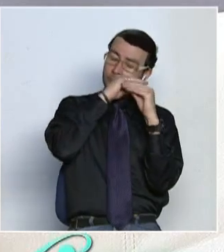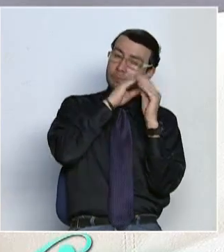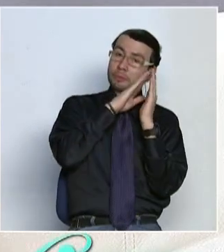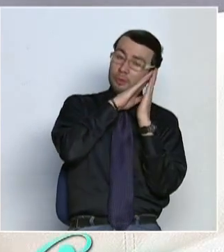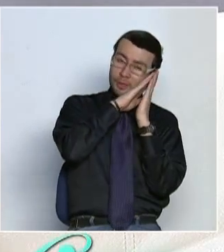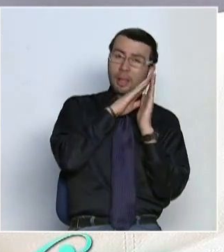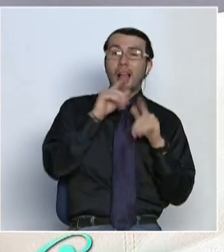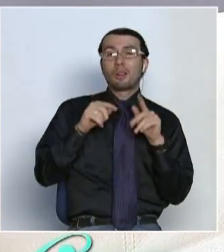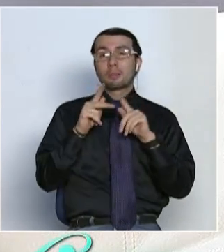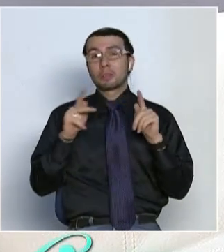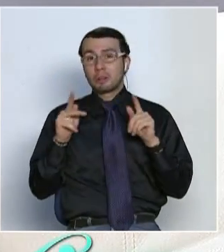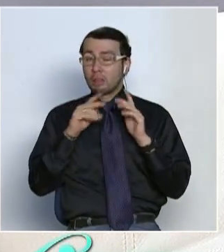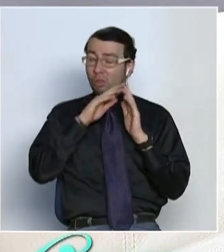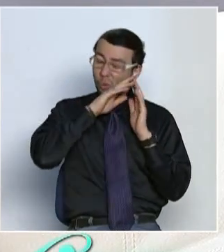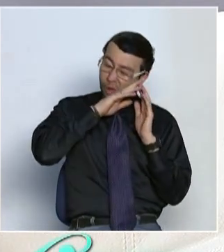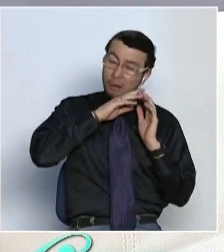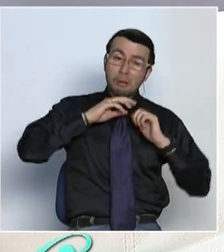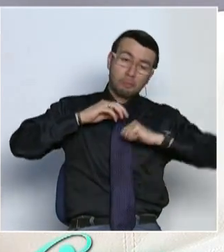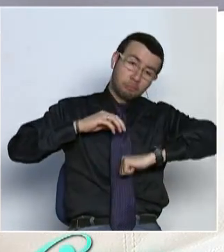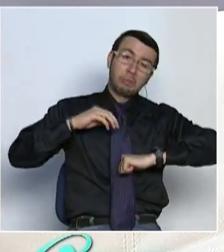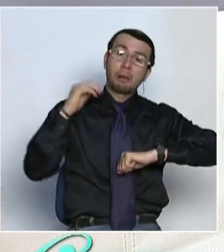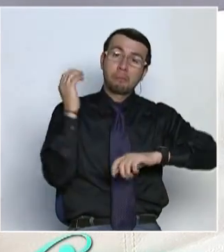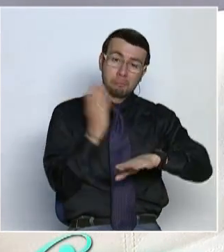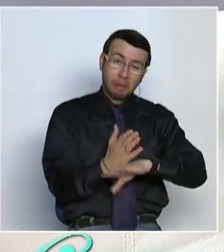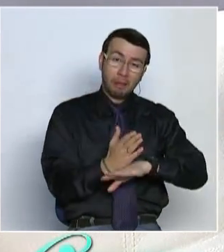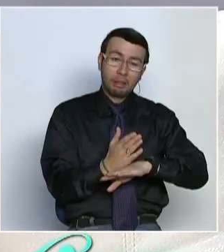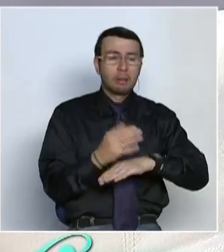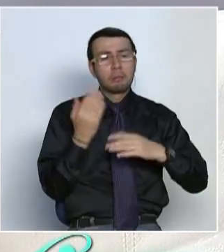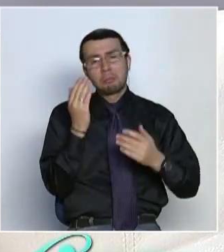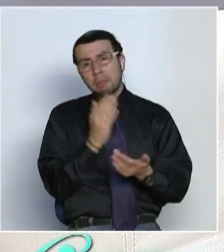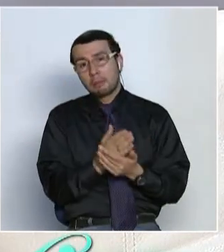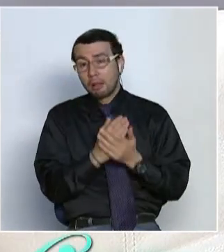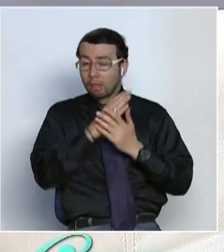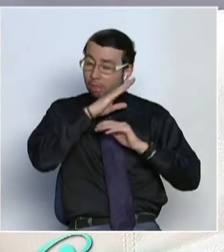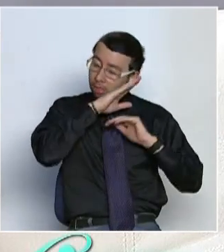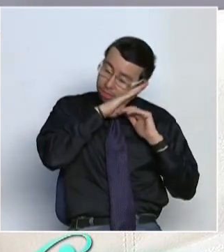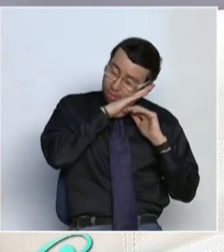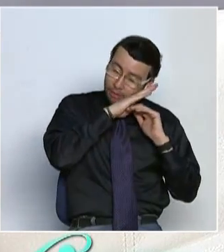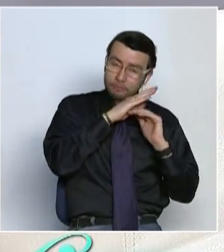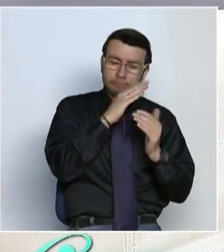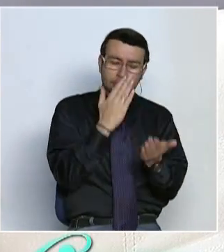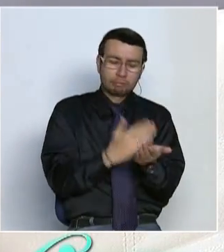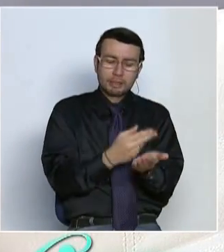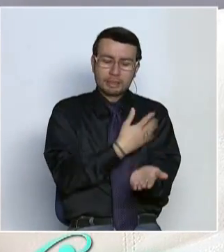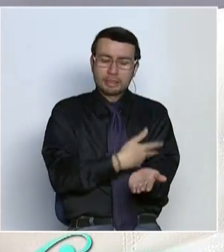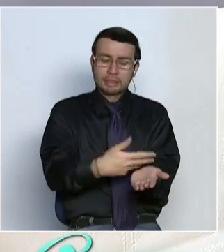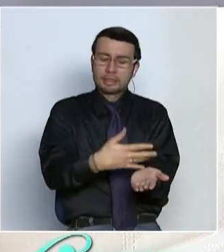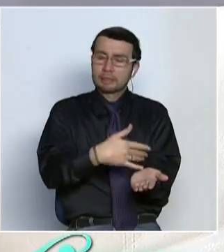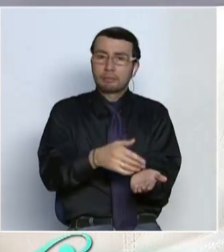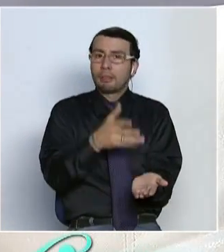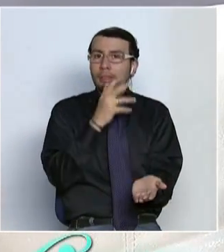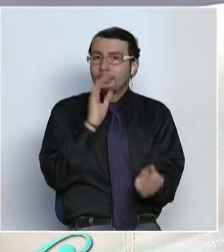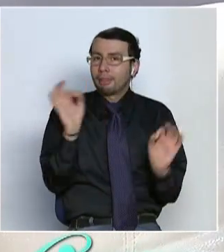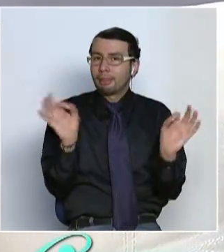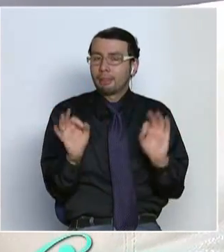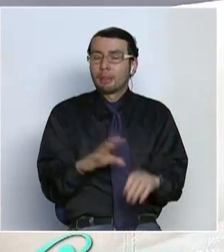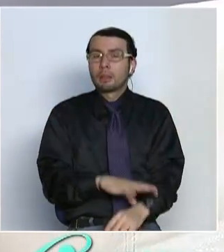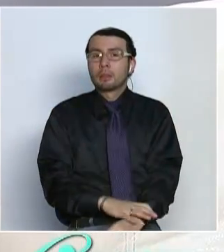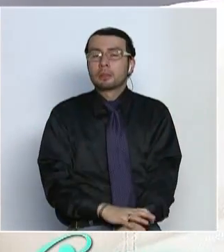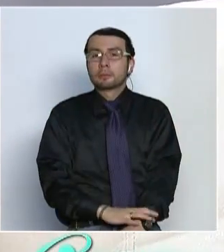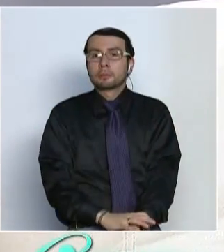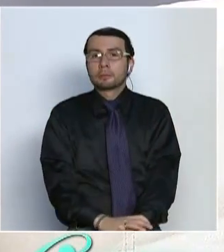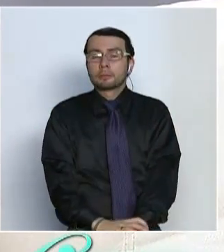duermen en esta posición. Y al estar en esta posición, tiene cerrado o estar